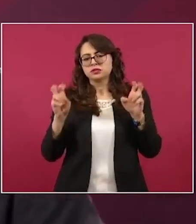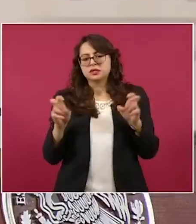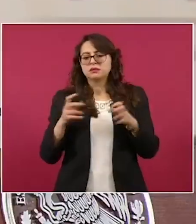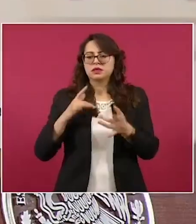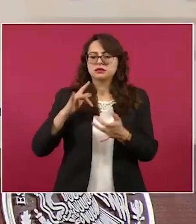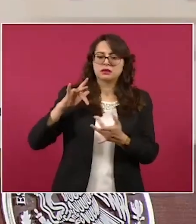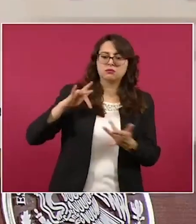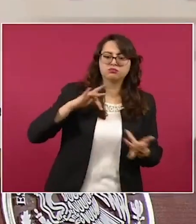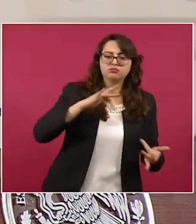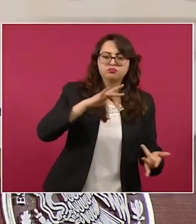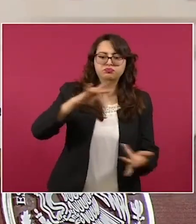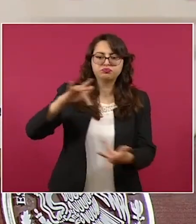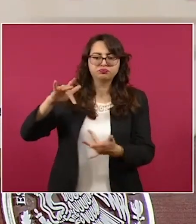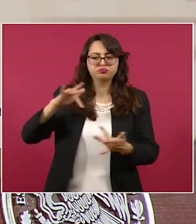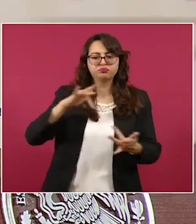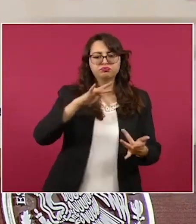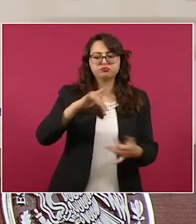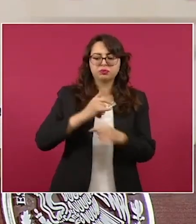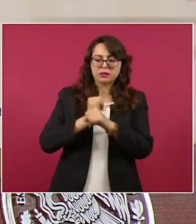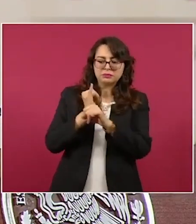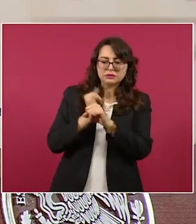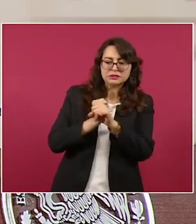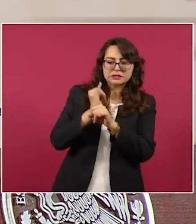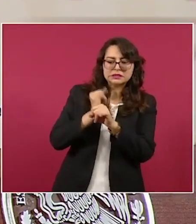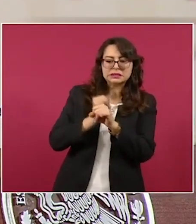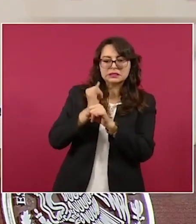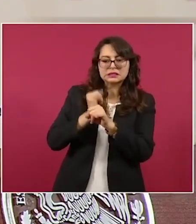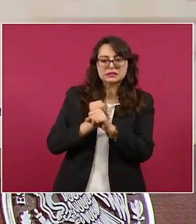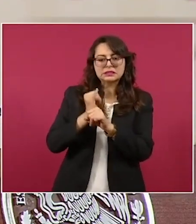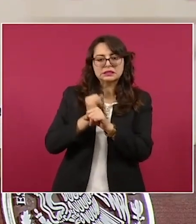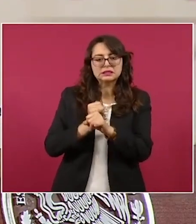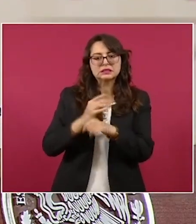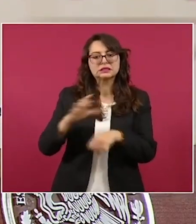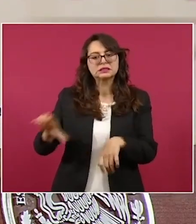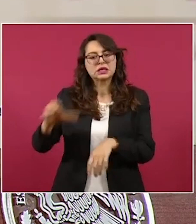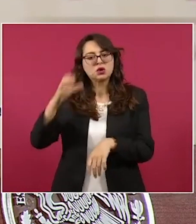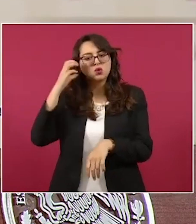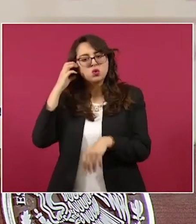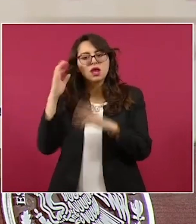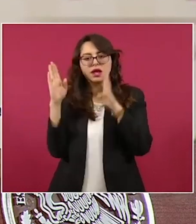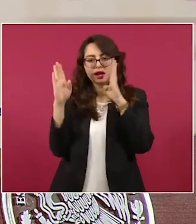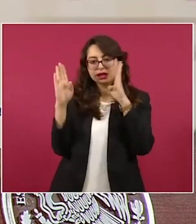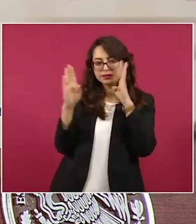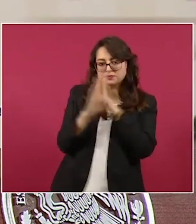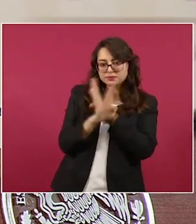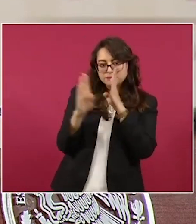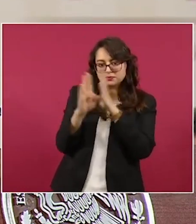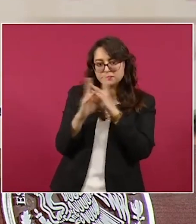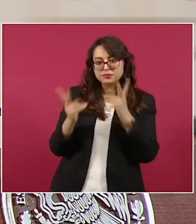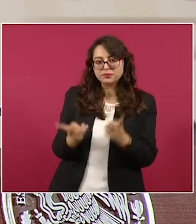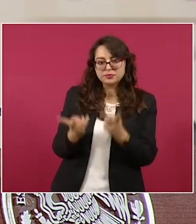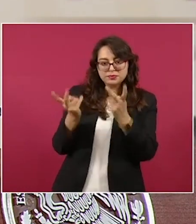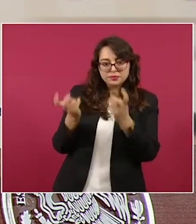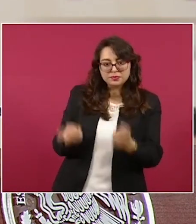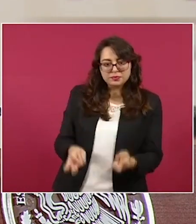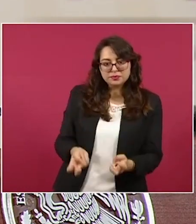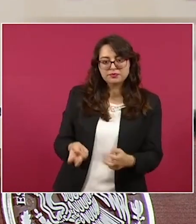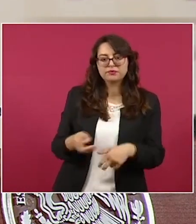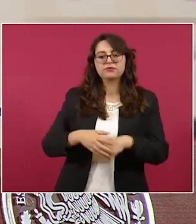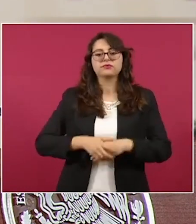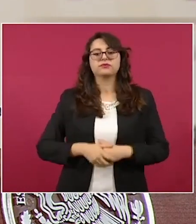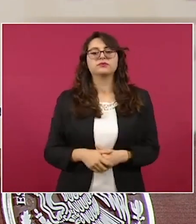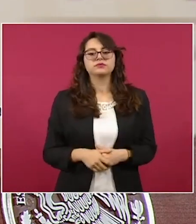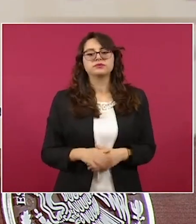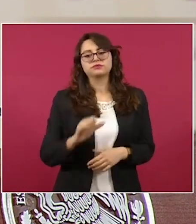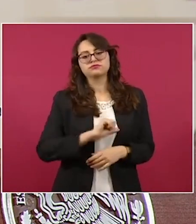localización, básicamente localización de redes celulares, un sistema que se llama Safe City,